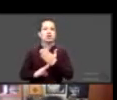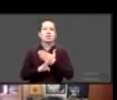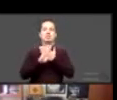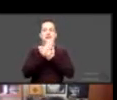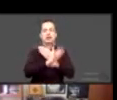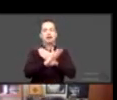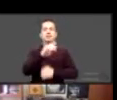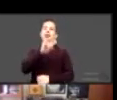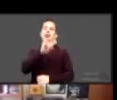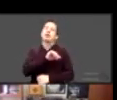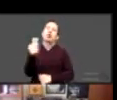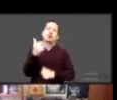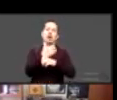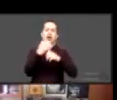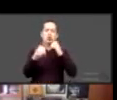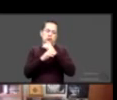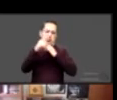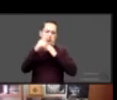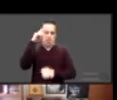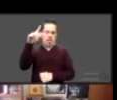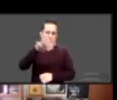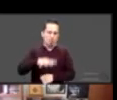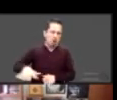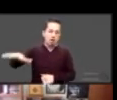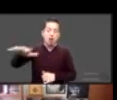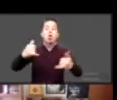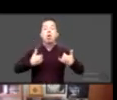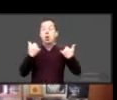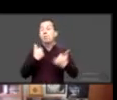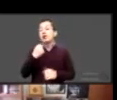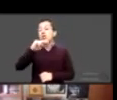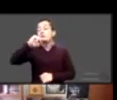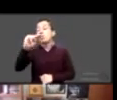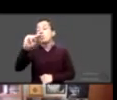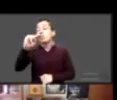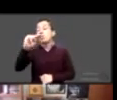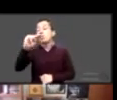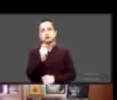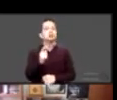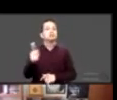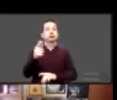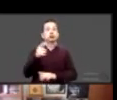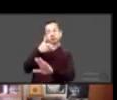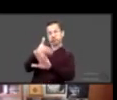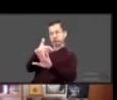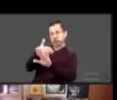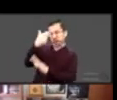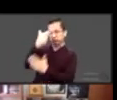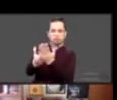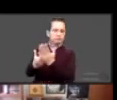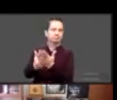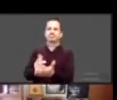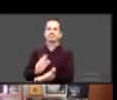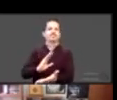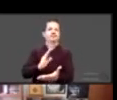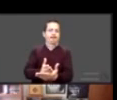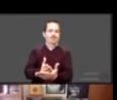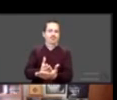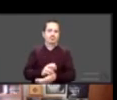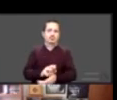todas las poblaciones, pero en nuestros adolescentes, es cualquier forma de violencia. En la situación actual, voy a ser muy breve,